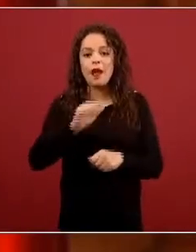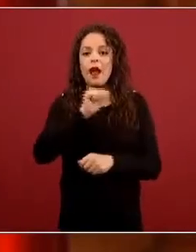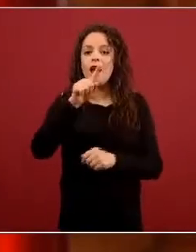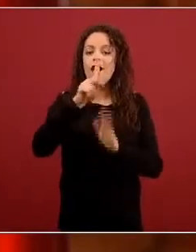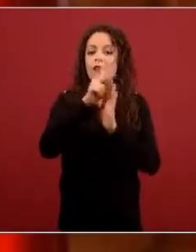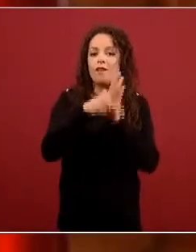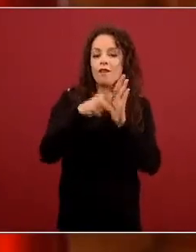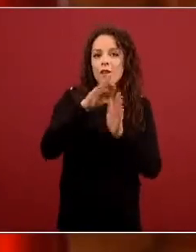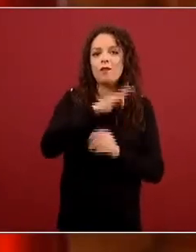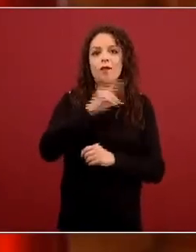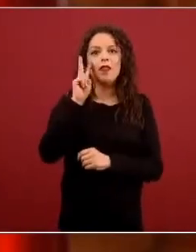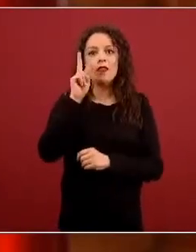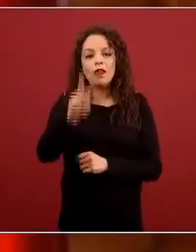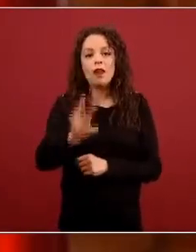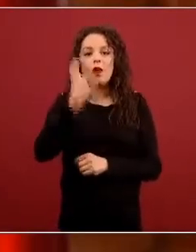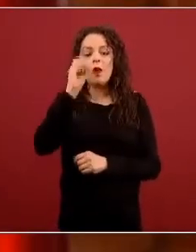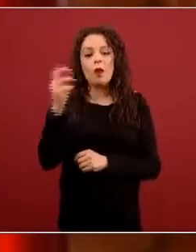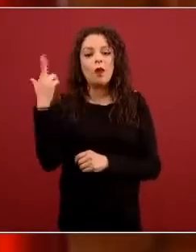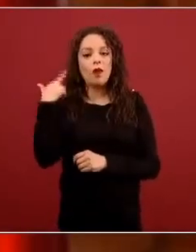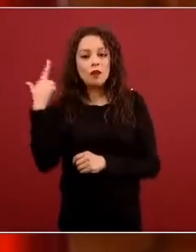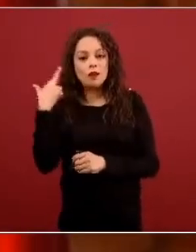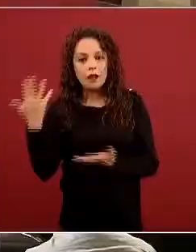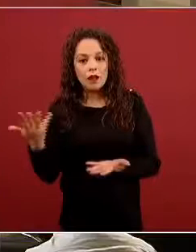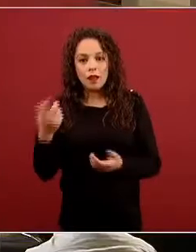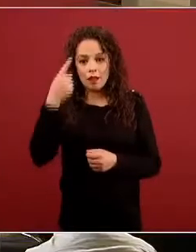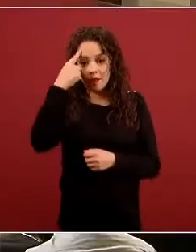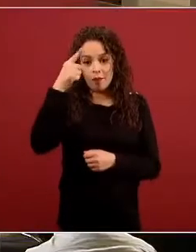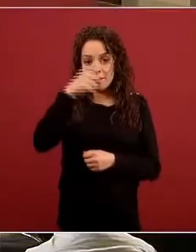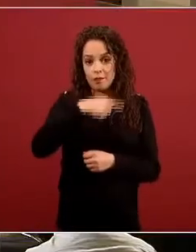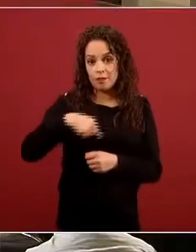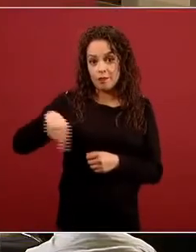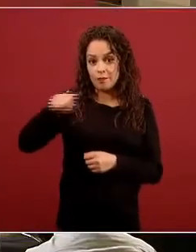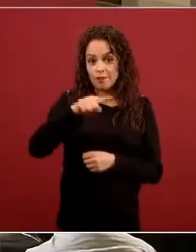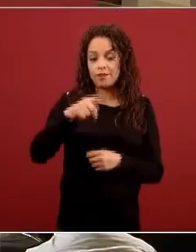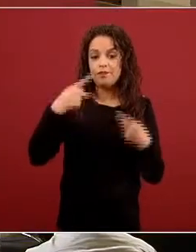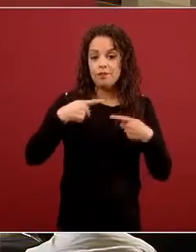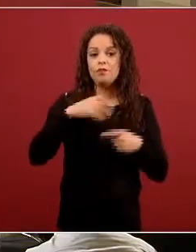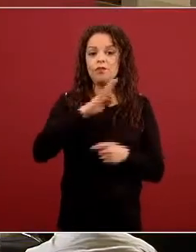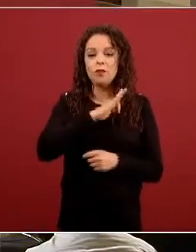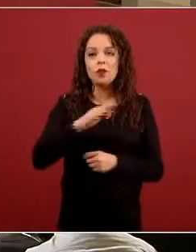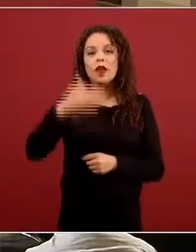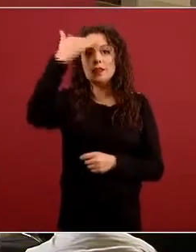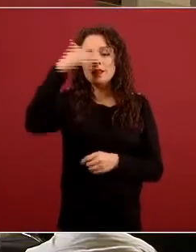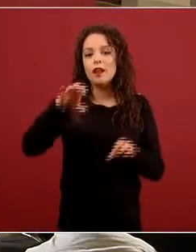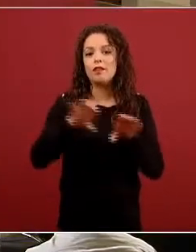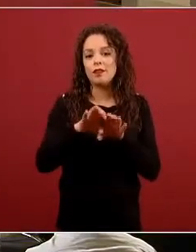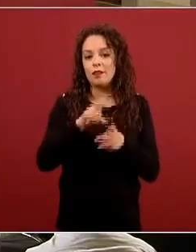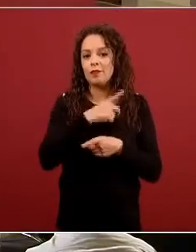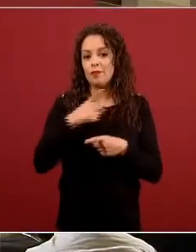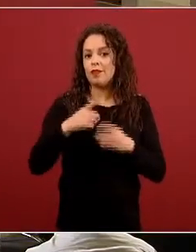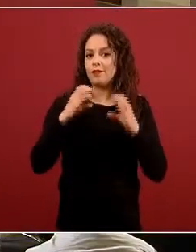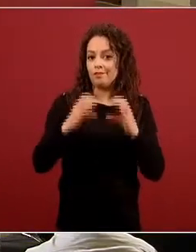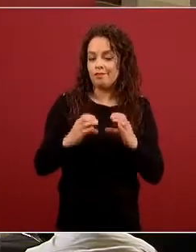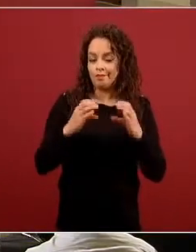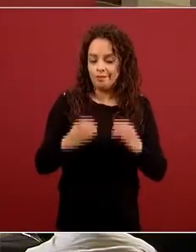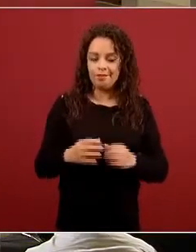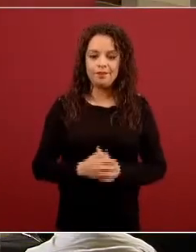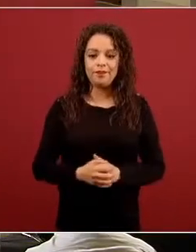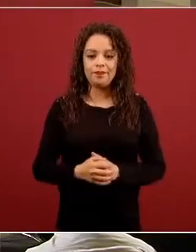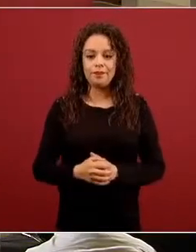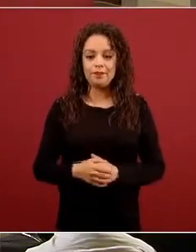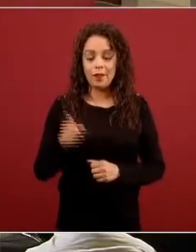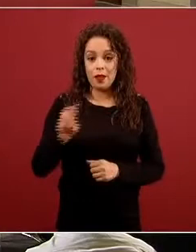radio y en cualquier otro medio que ellos nos apoyan. La página web inició como